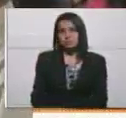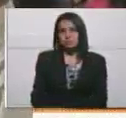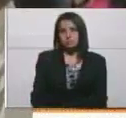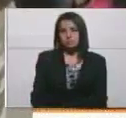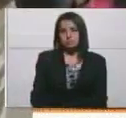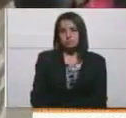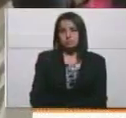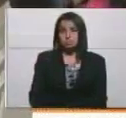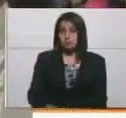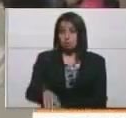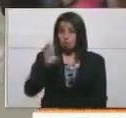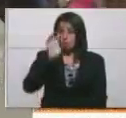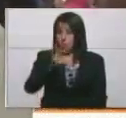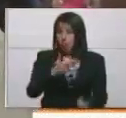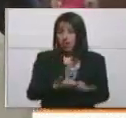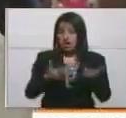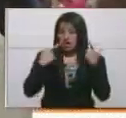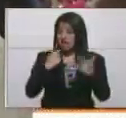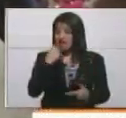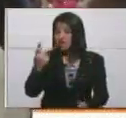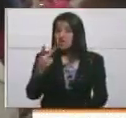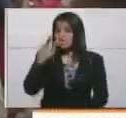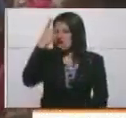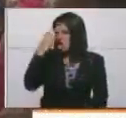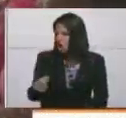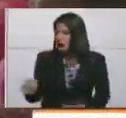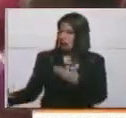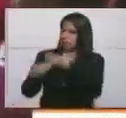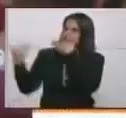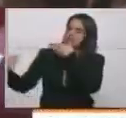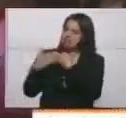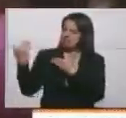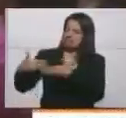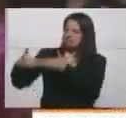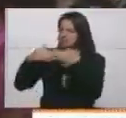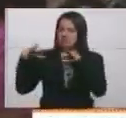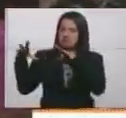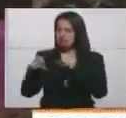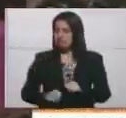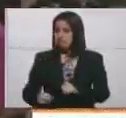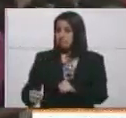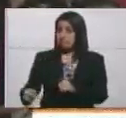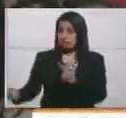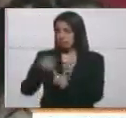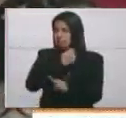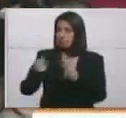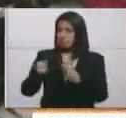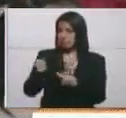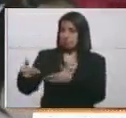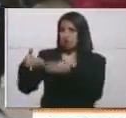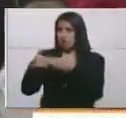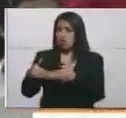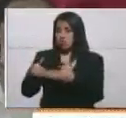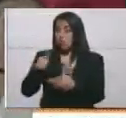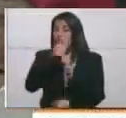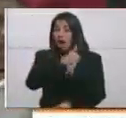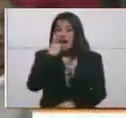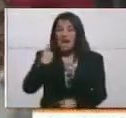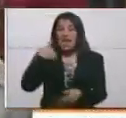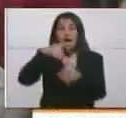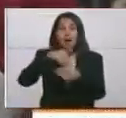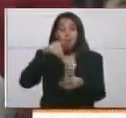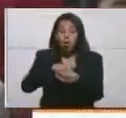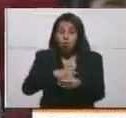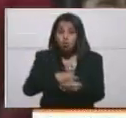un país libre que le dice no a las sanciones imperialistas, no a las sanciones extranjeras. Cada voto,